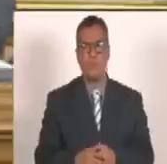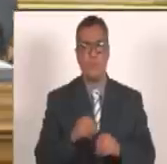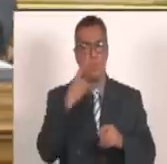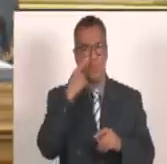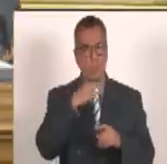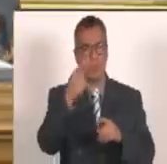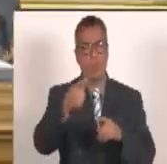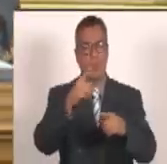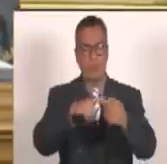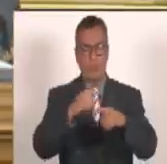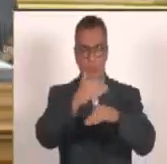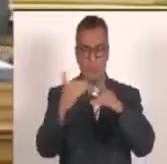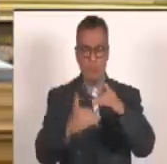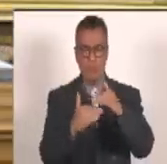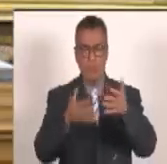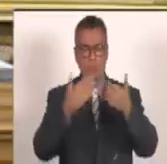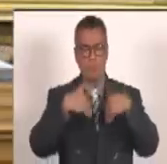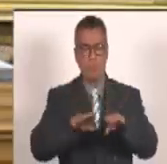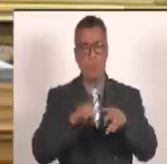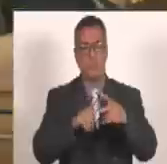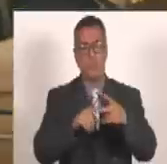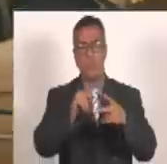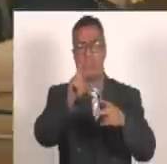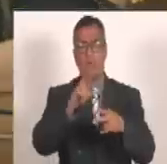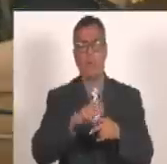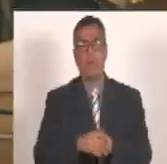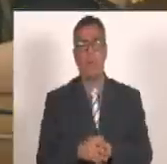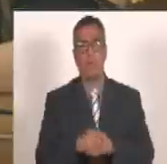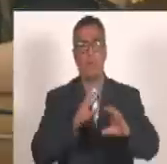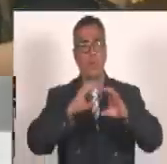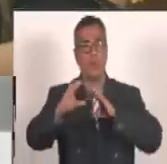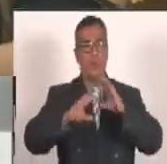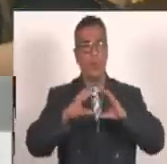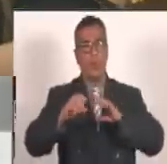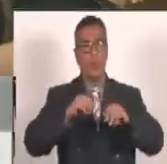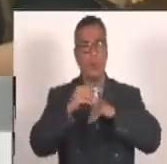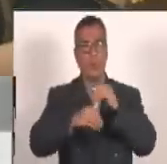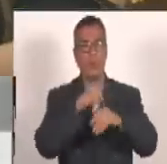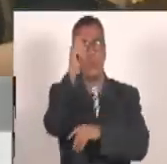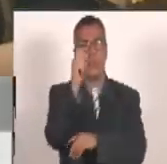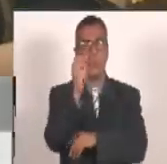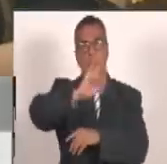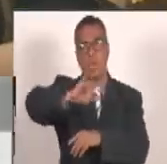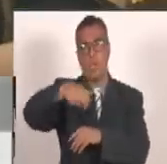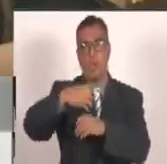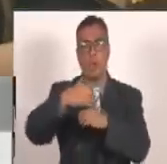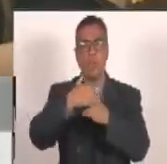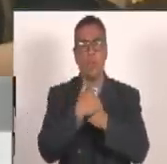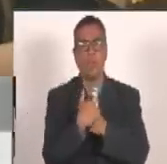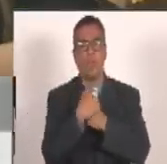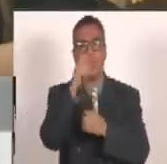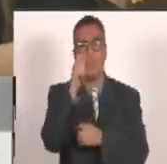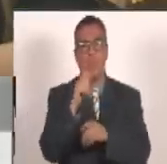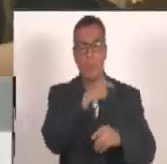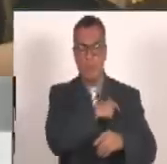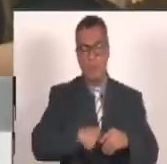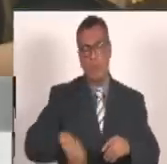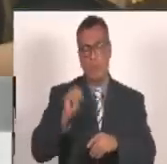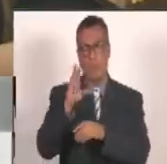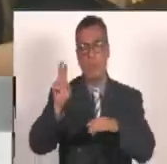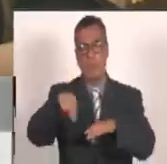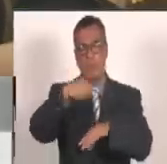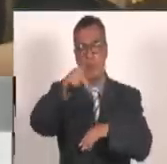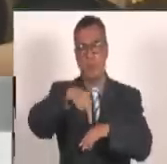En cuenta, secretaria. Siguiente. Punto número 2. Comunicación dirigida al diputado Jorge Rodríguez Gómez, presidente de la